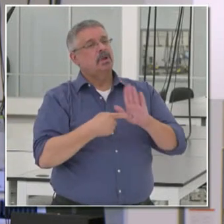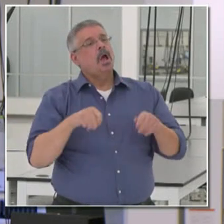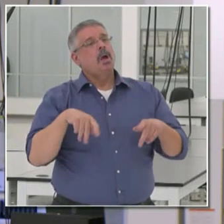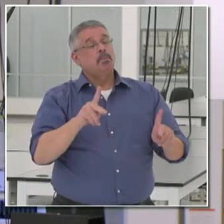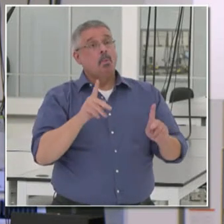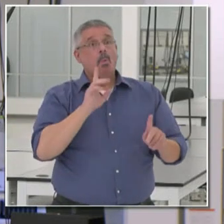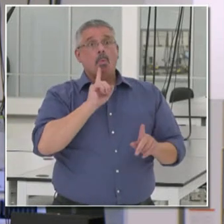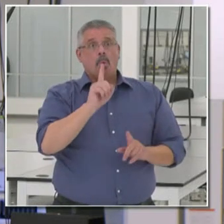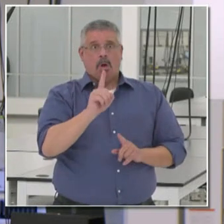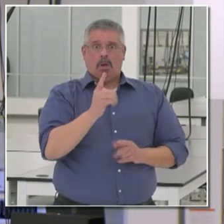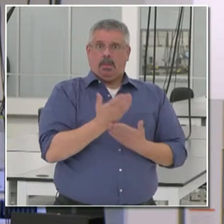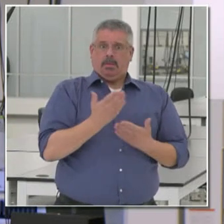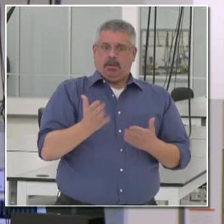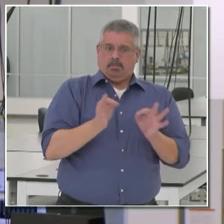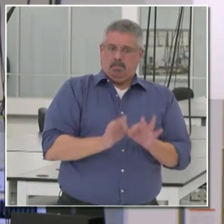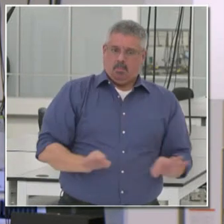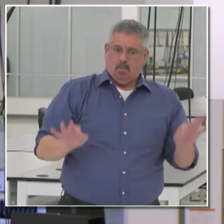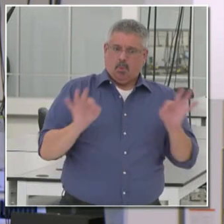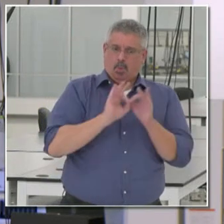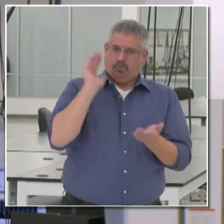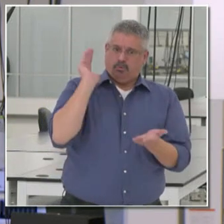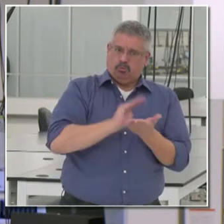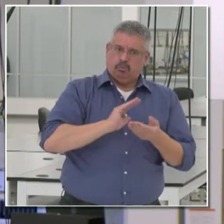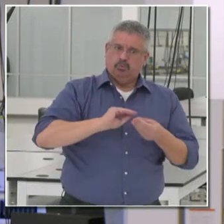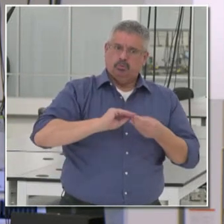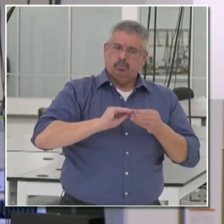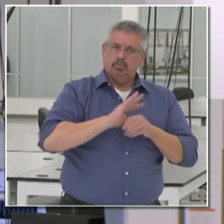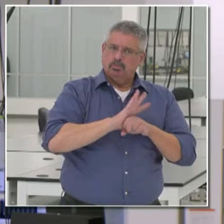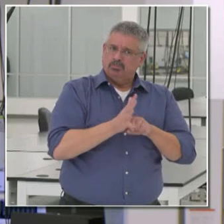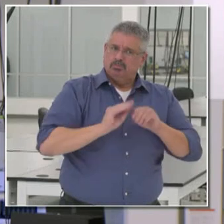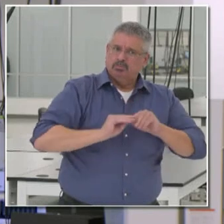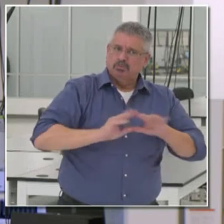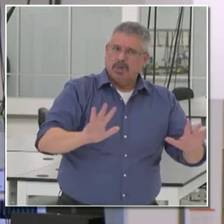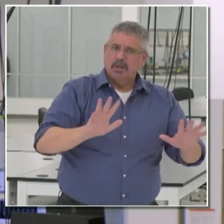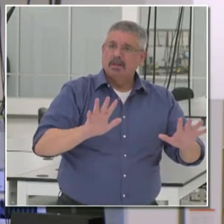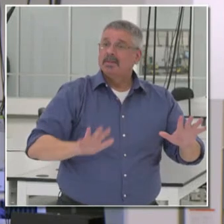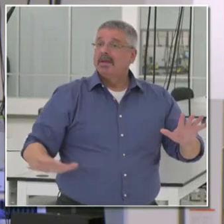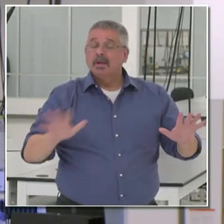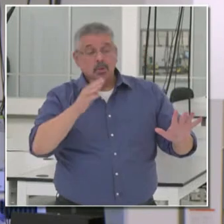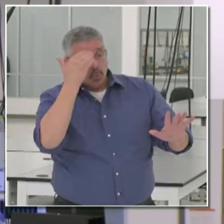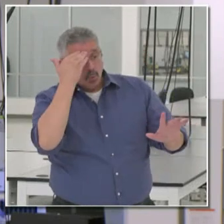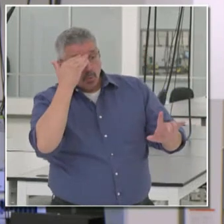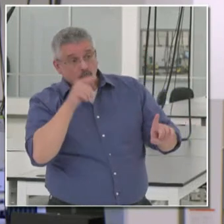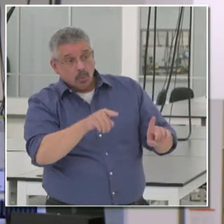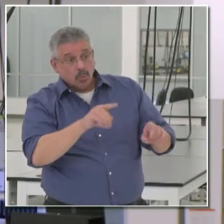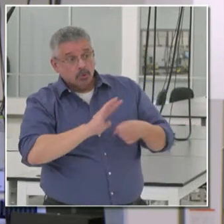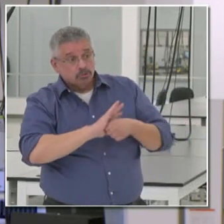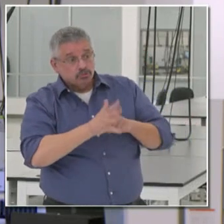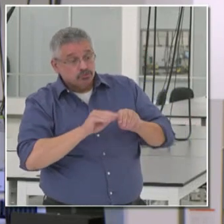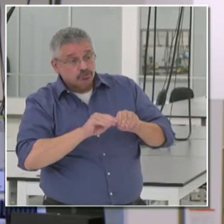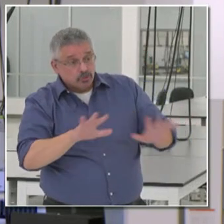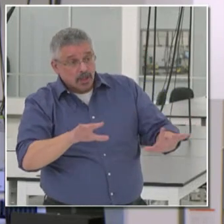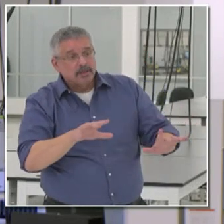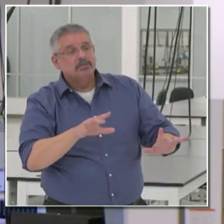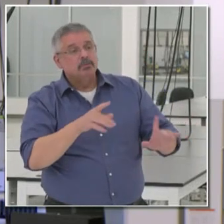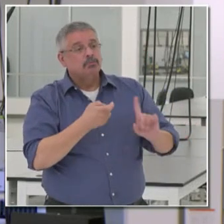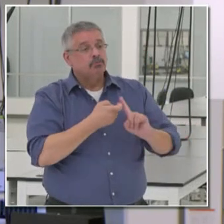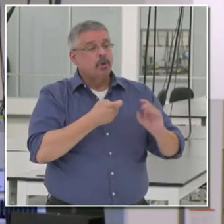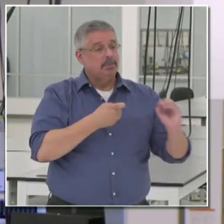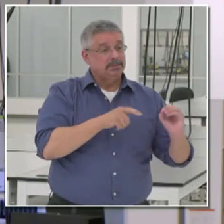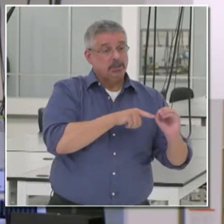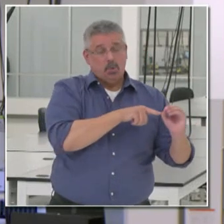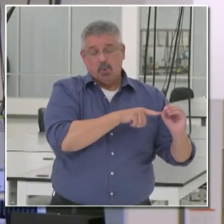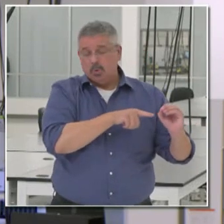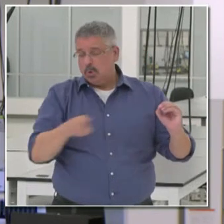representa una oportunidad de obtener una de las herramientas claves para reducir la transmisión en estas áreas donde sabemos que la transmisión